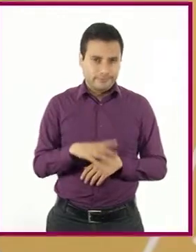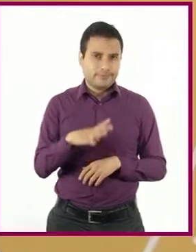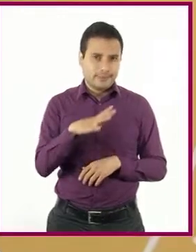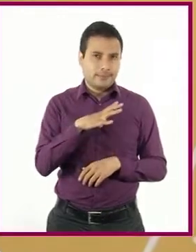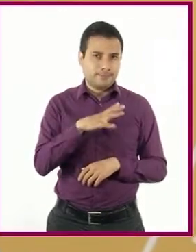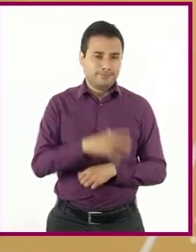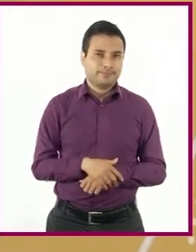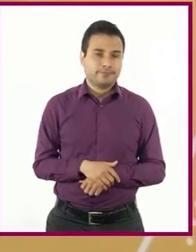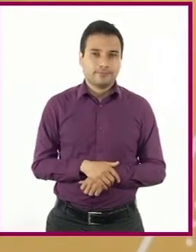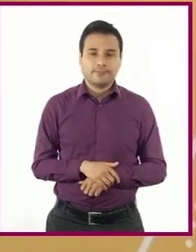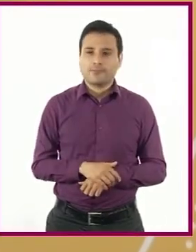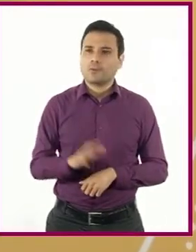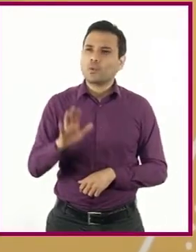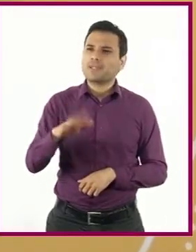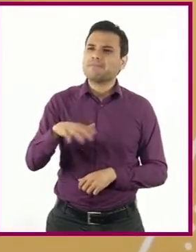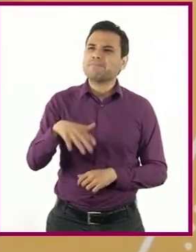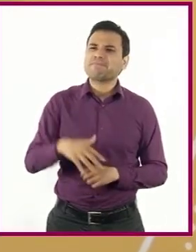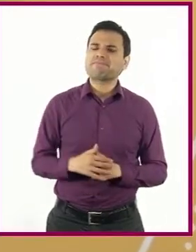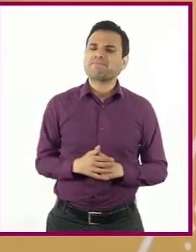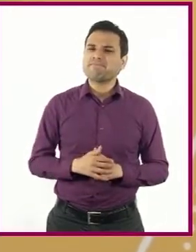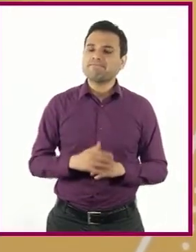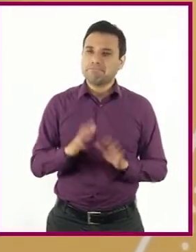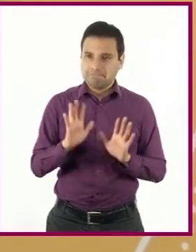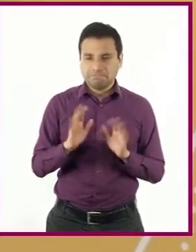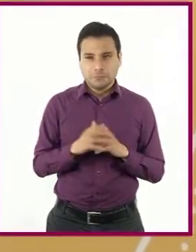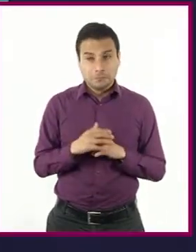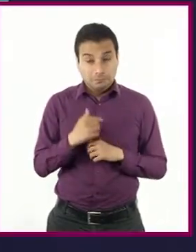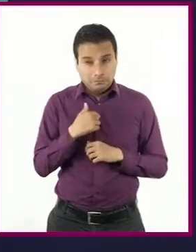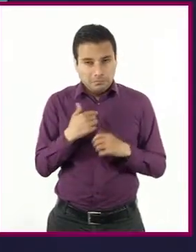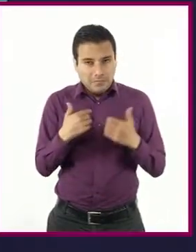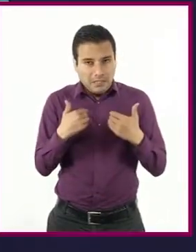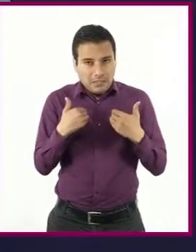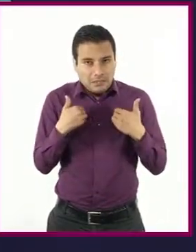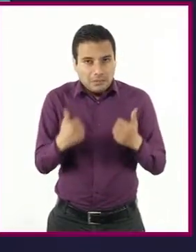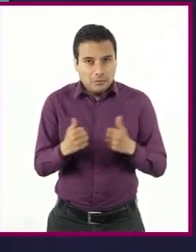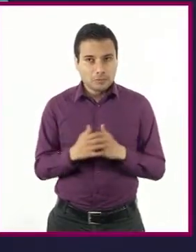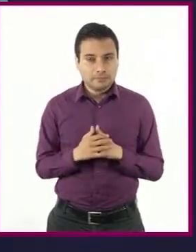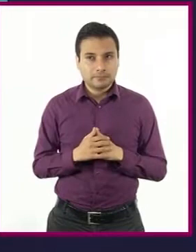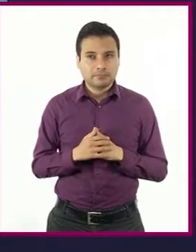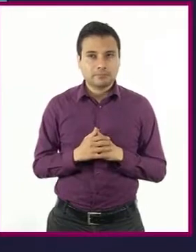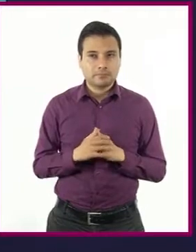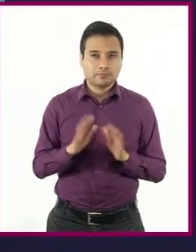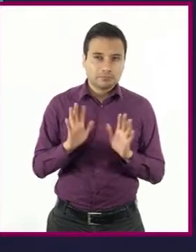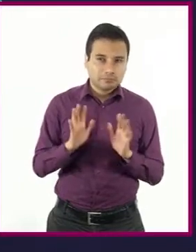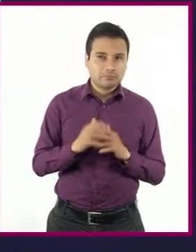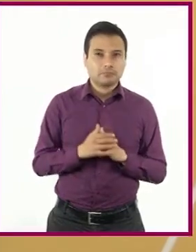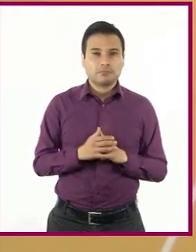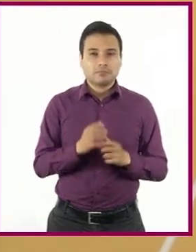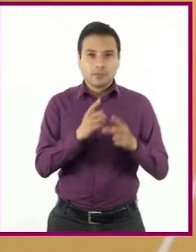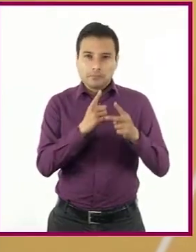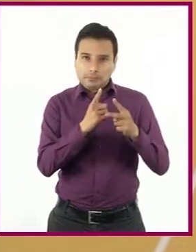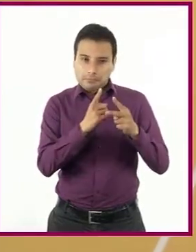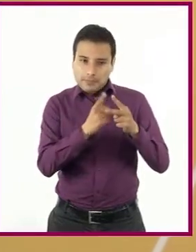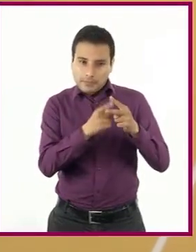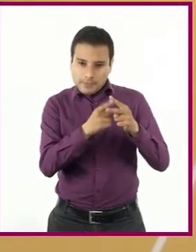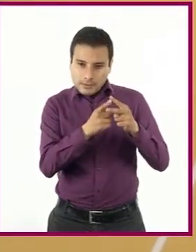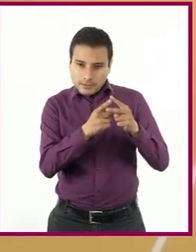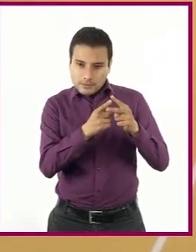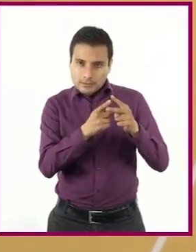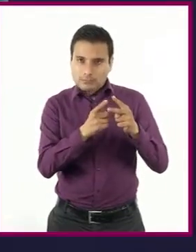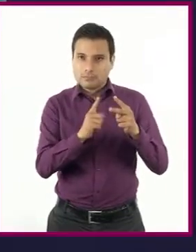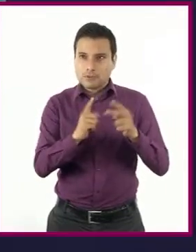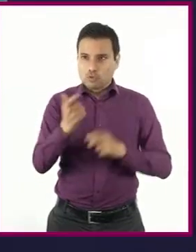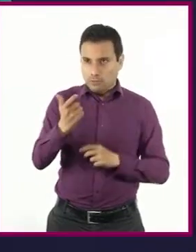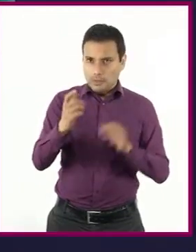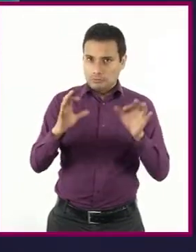pertenecen. Maestra, entiendo que en estos ejemplos se ve directamente la relación matemática con las actividades